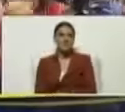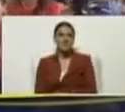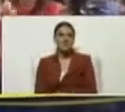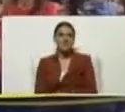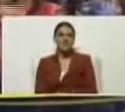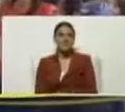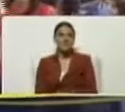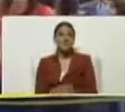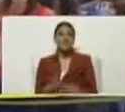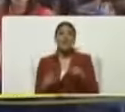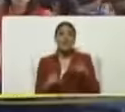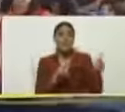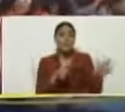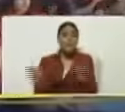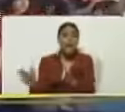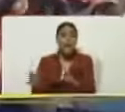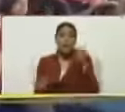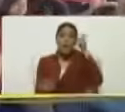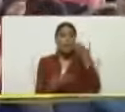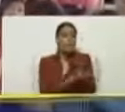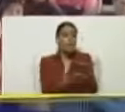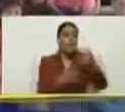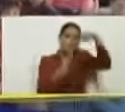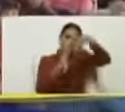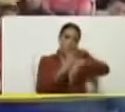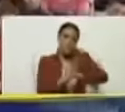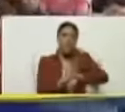Es el plan del pueblo profundo.